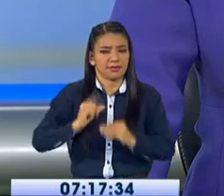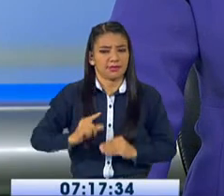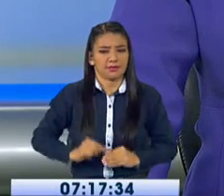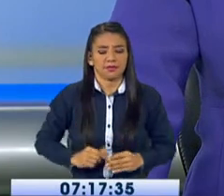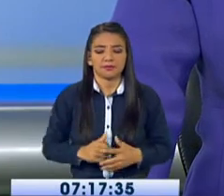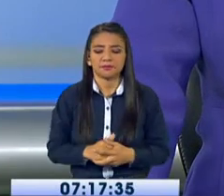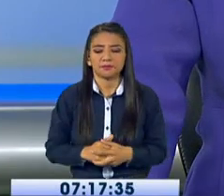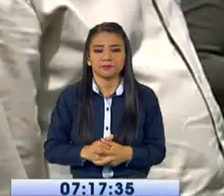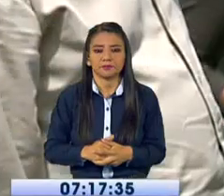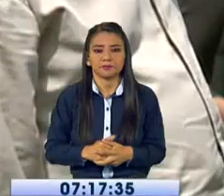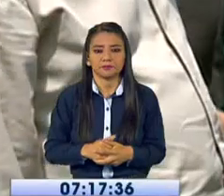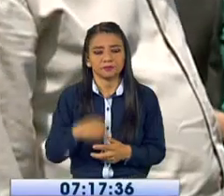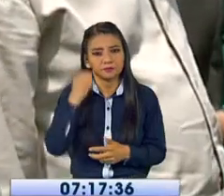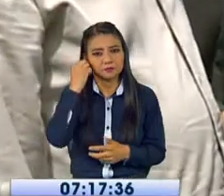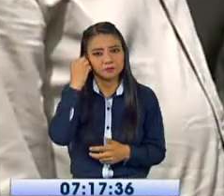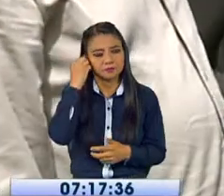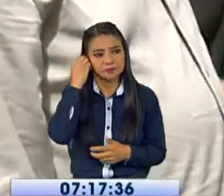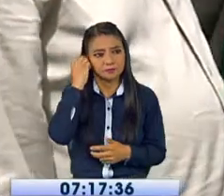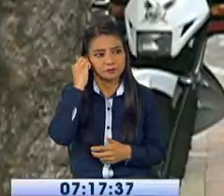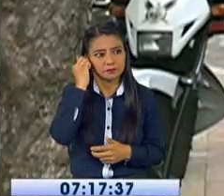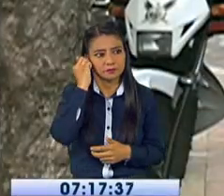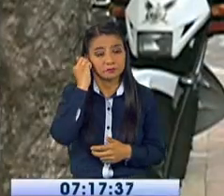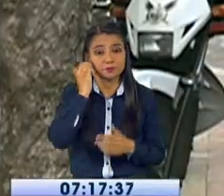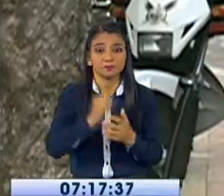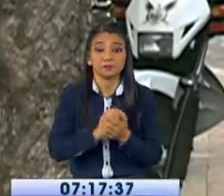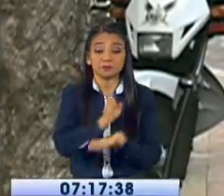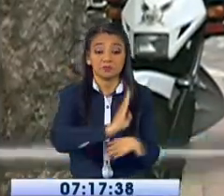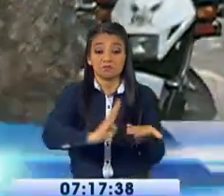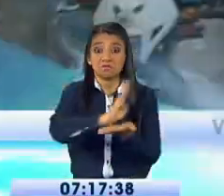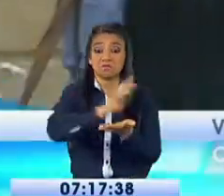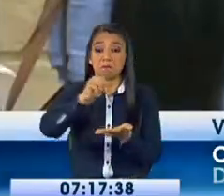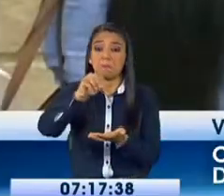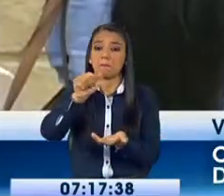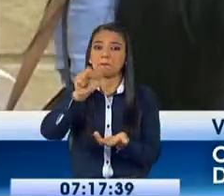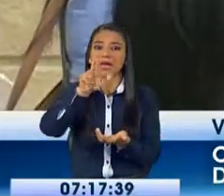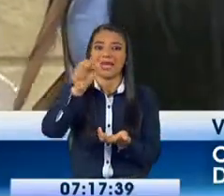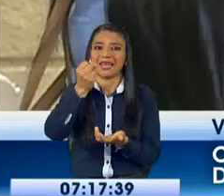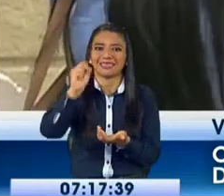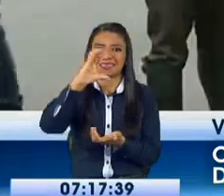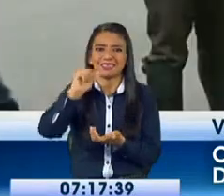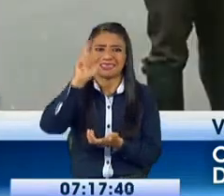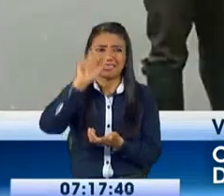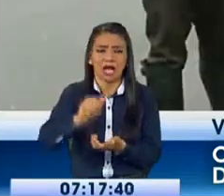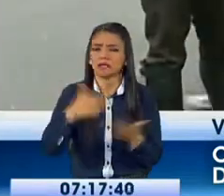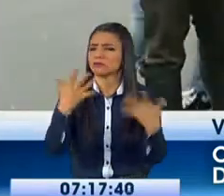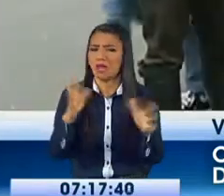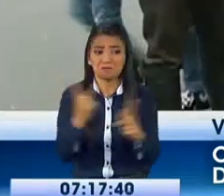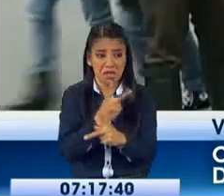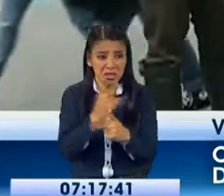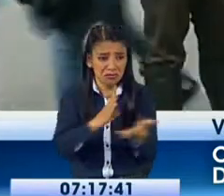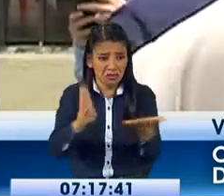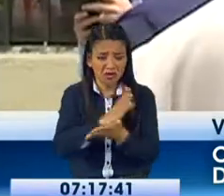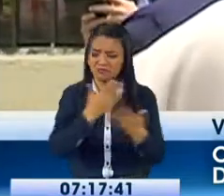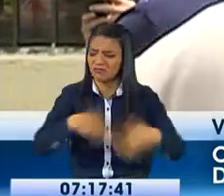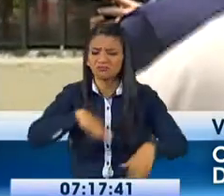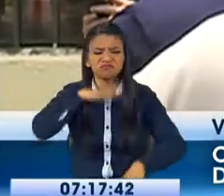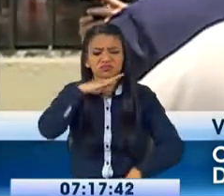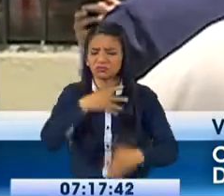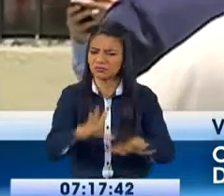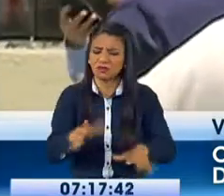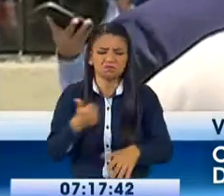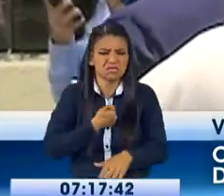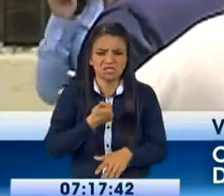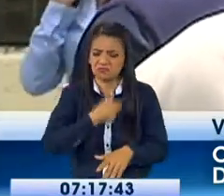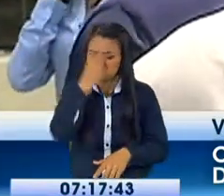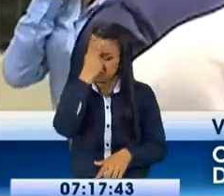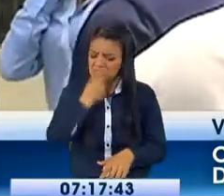nota. Un grupo de moradores de La Mariscal, cansados de la delincuencia, decidieron tomar acciones. Lo cierto es que la comunidad